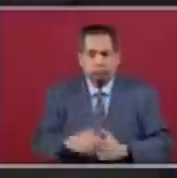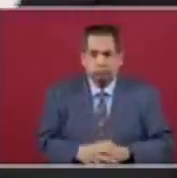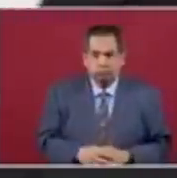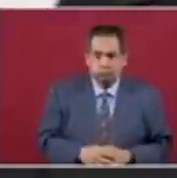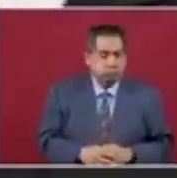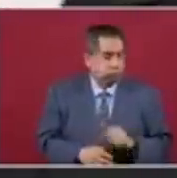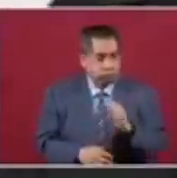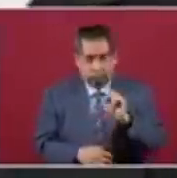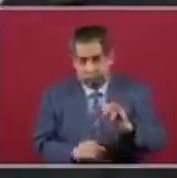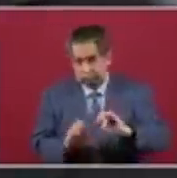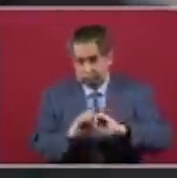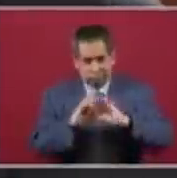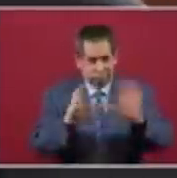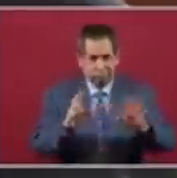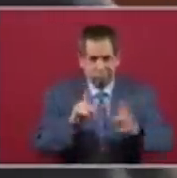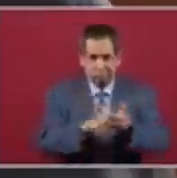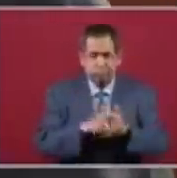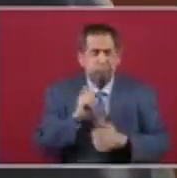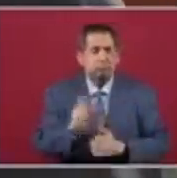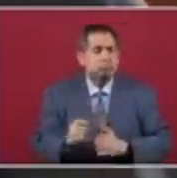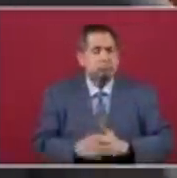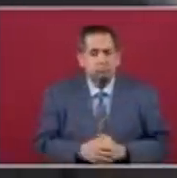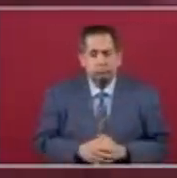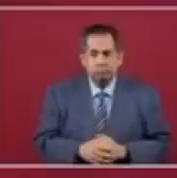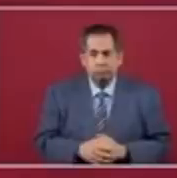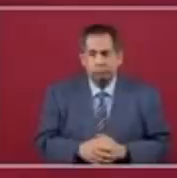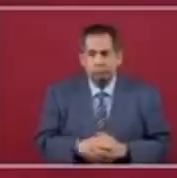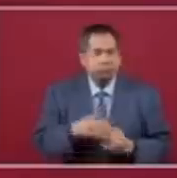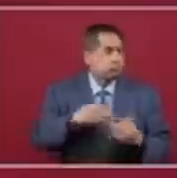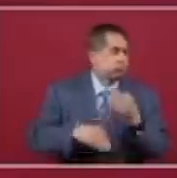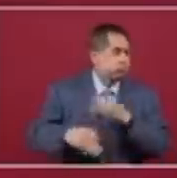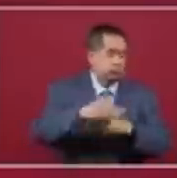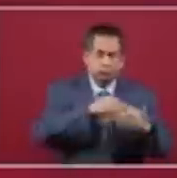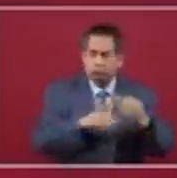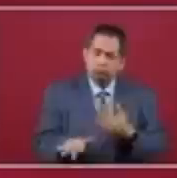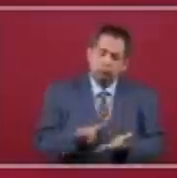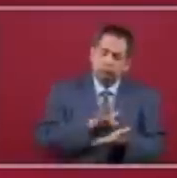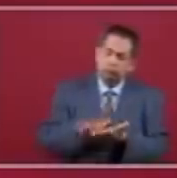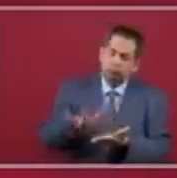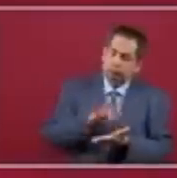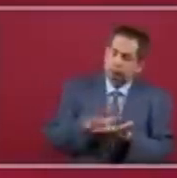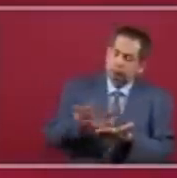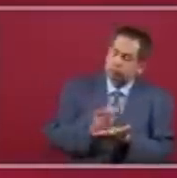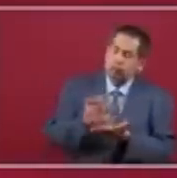mejor inversión es que todos ayudemos,